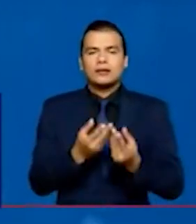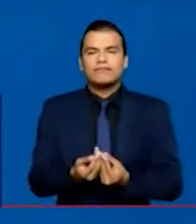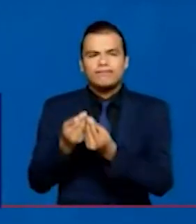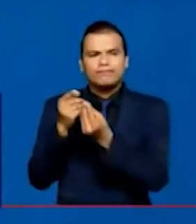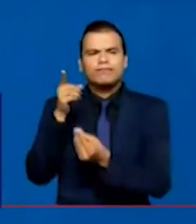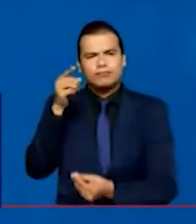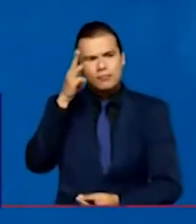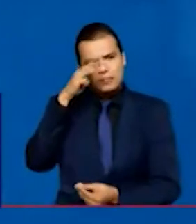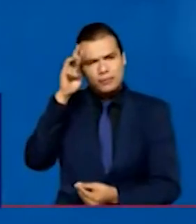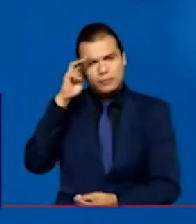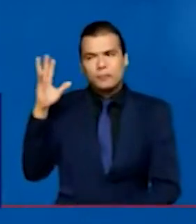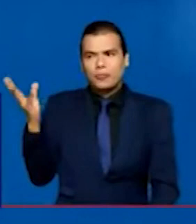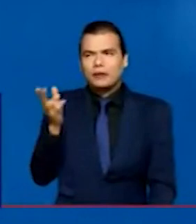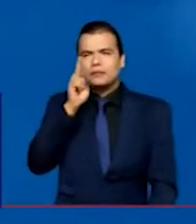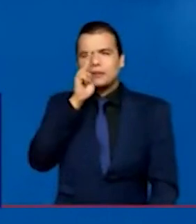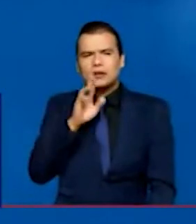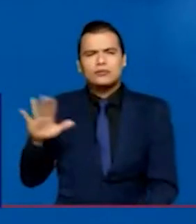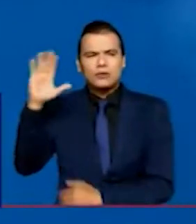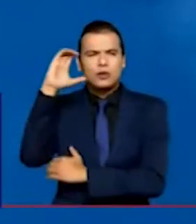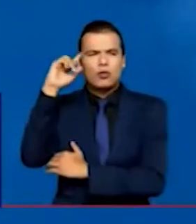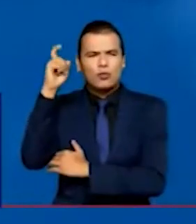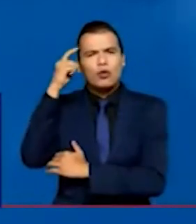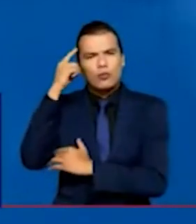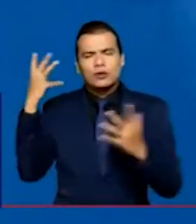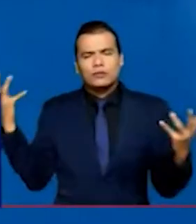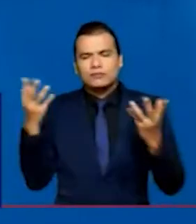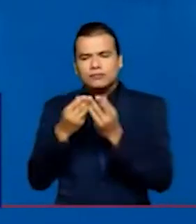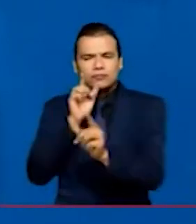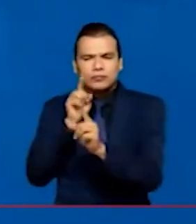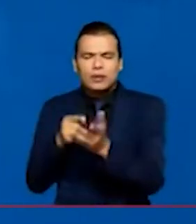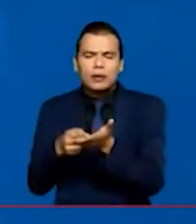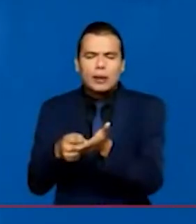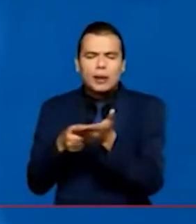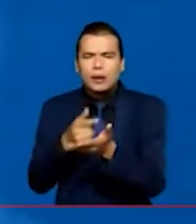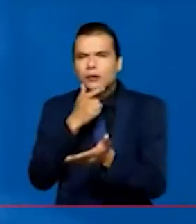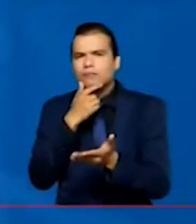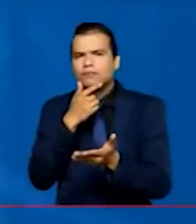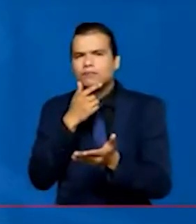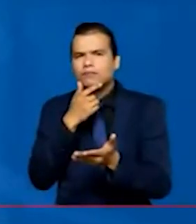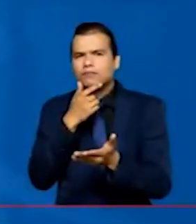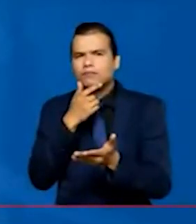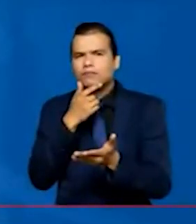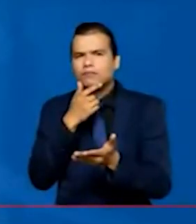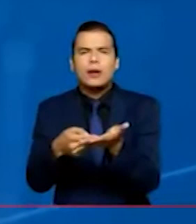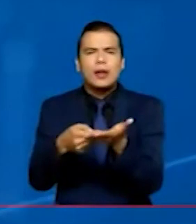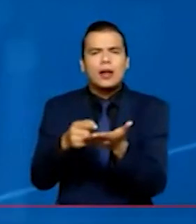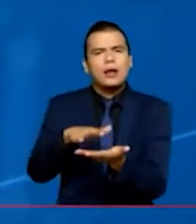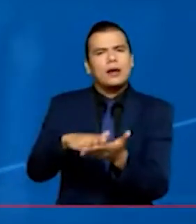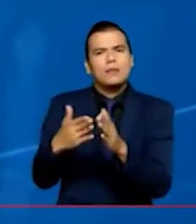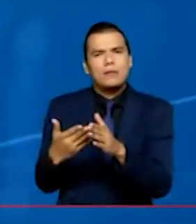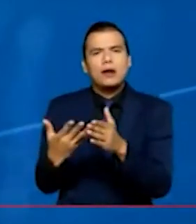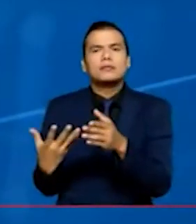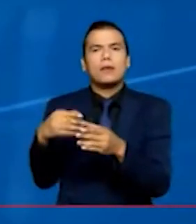en el cual se analizará el cese al fuego y la forma en la que la sociedad civil va a participar en la construcción de